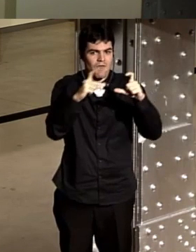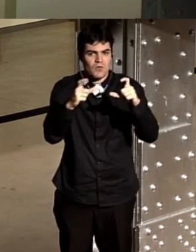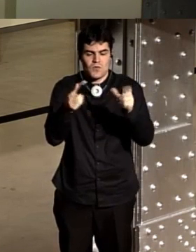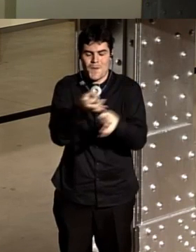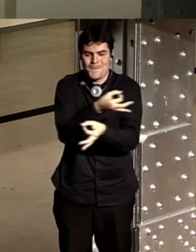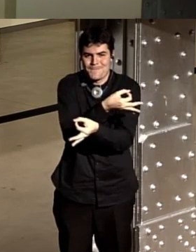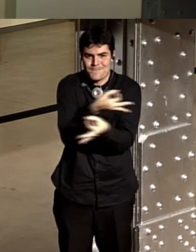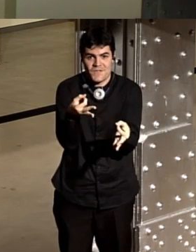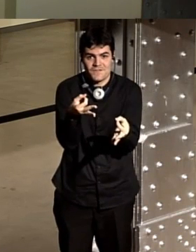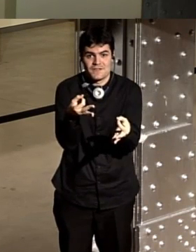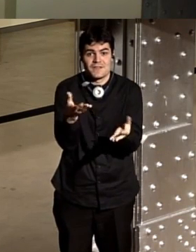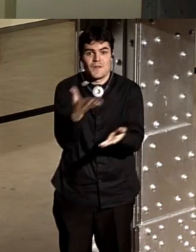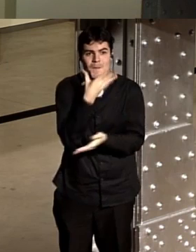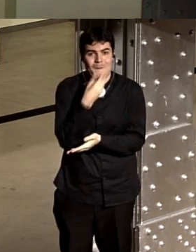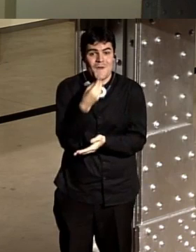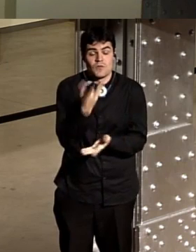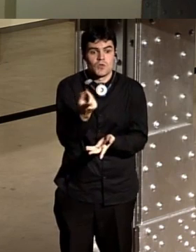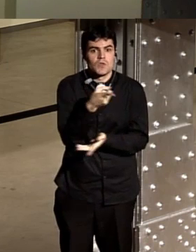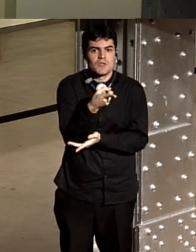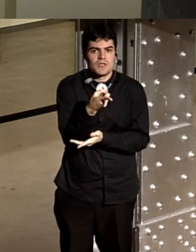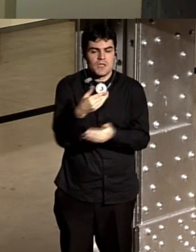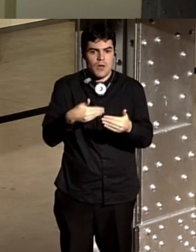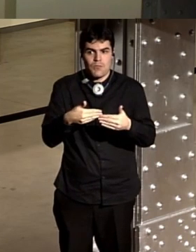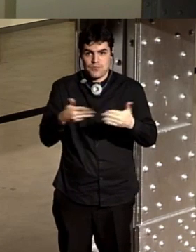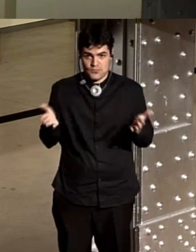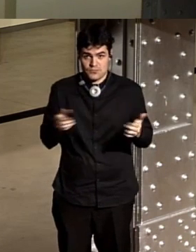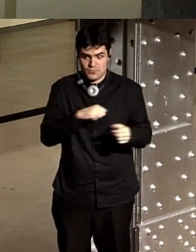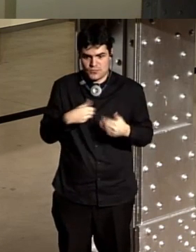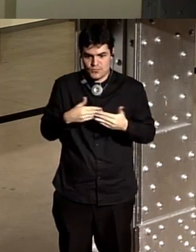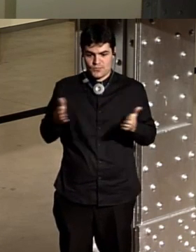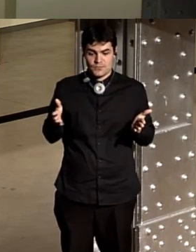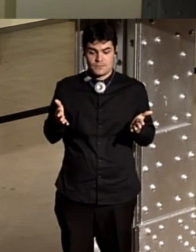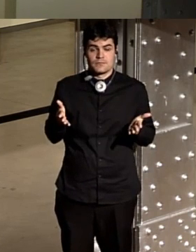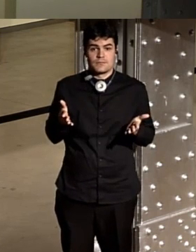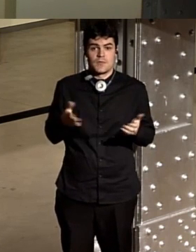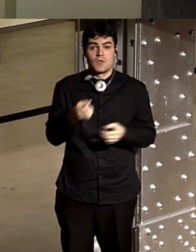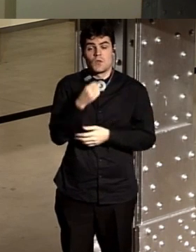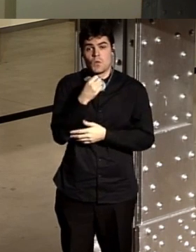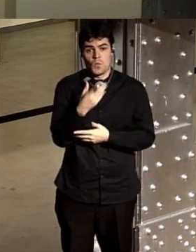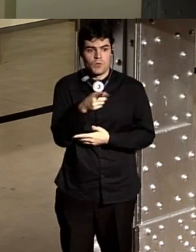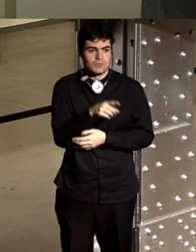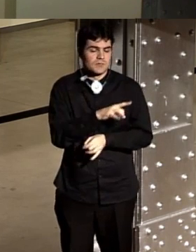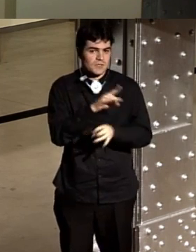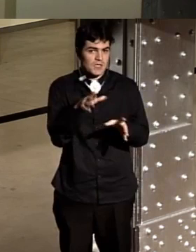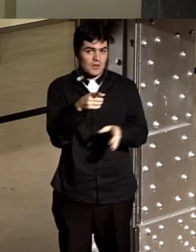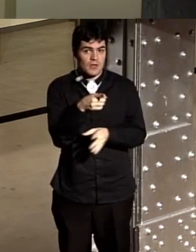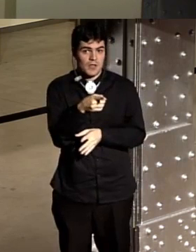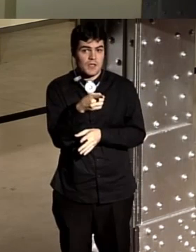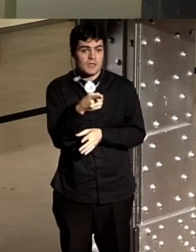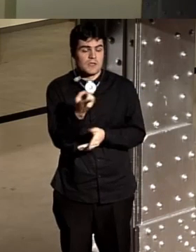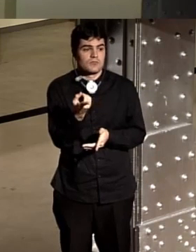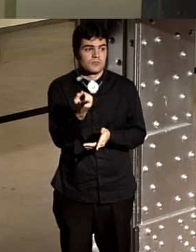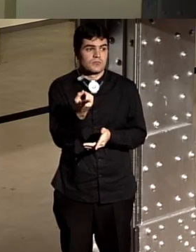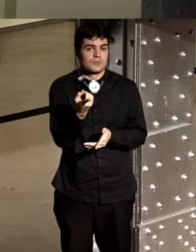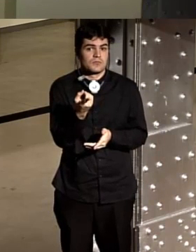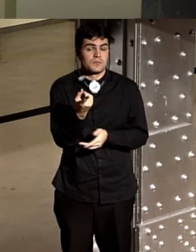magníficas y qué hay detrás de todo eso, ella tiene que abrirse más, ¿no? Y bueno, pues evidentemente con el precio incluso de que a lo mejor,